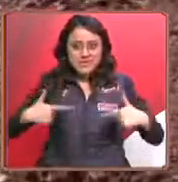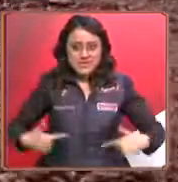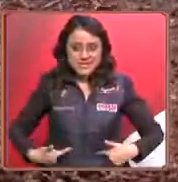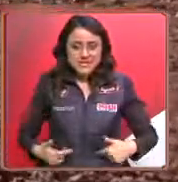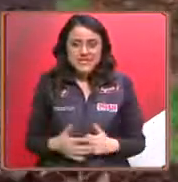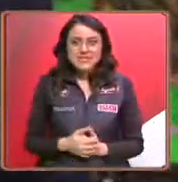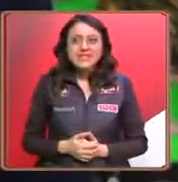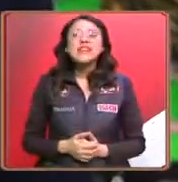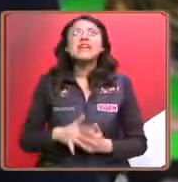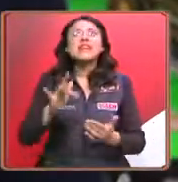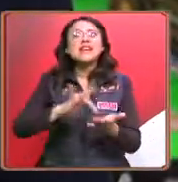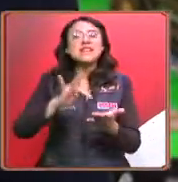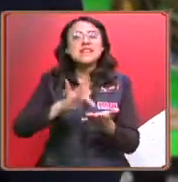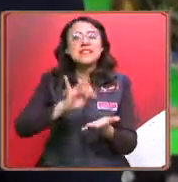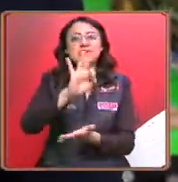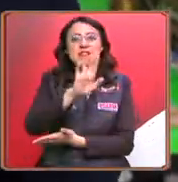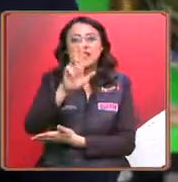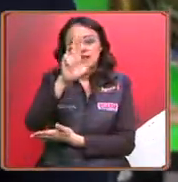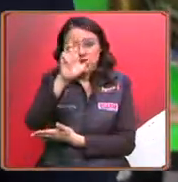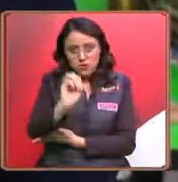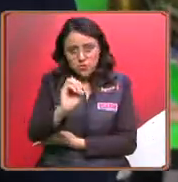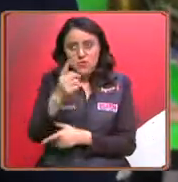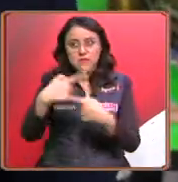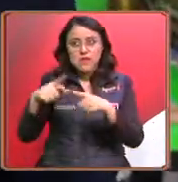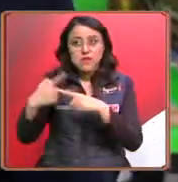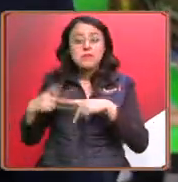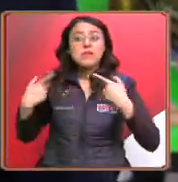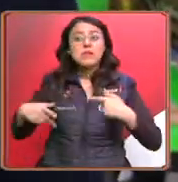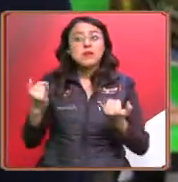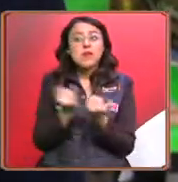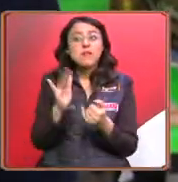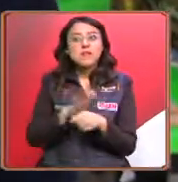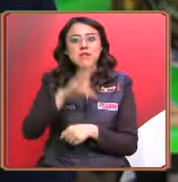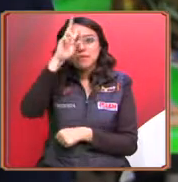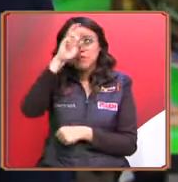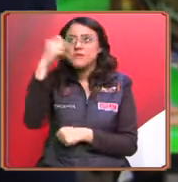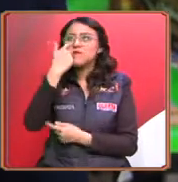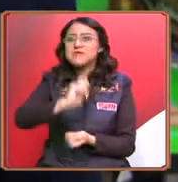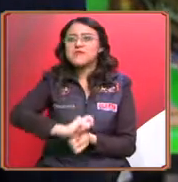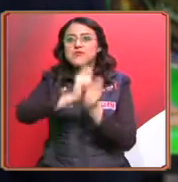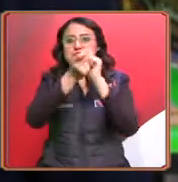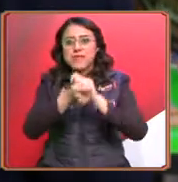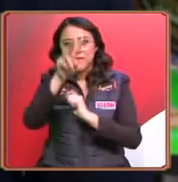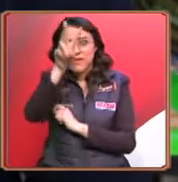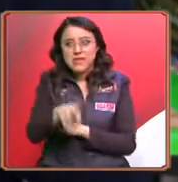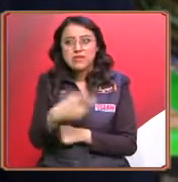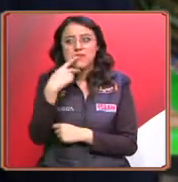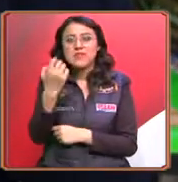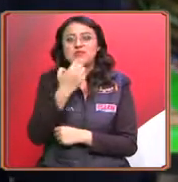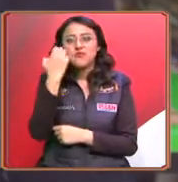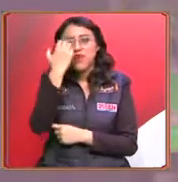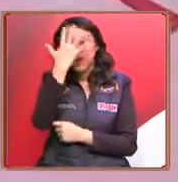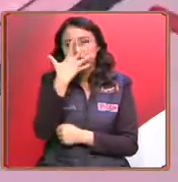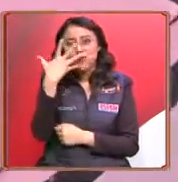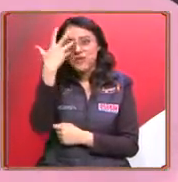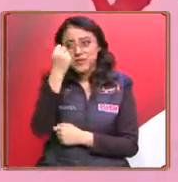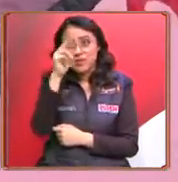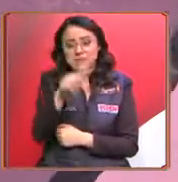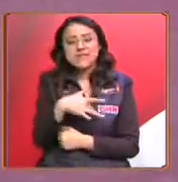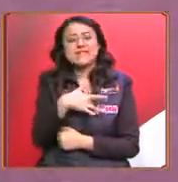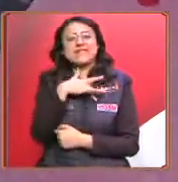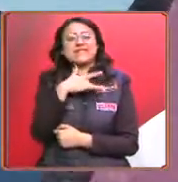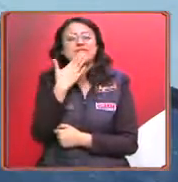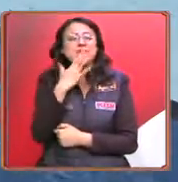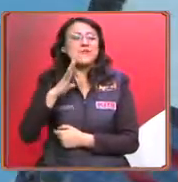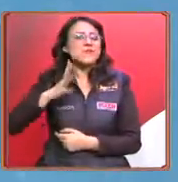generaciones. Gracias, Ferrero, y a las demás personas por hacer mi sueño de realidad de tener una escuela muy bonita. Me siento